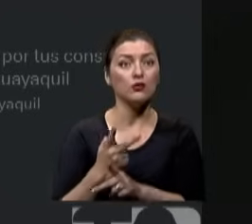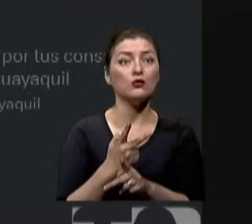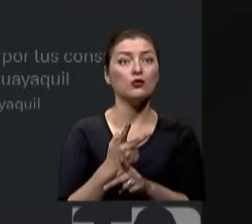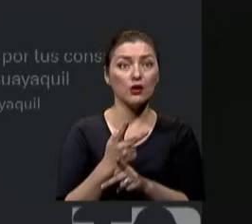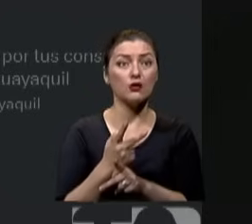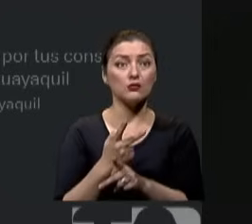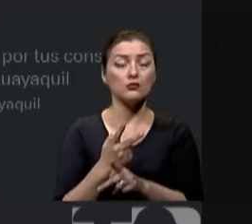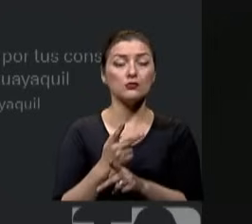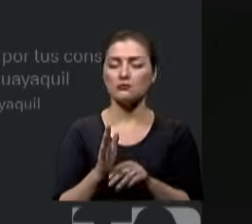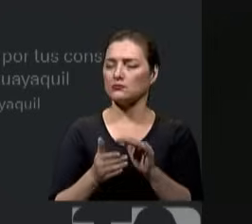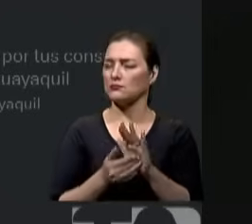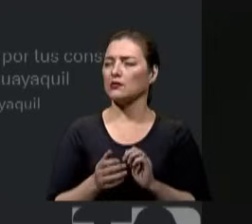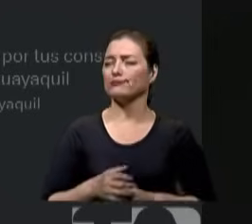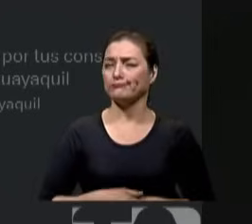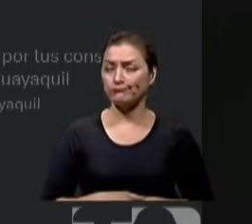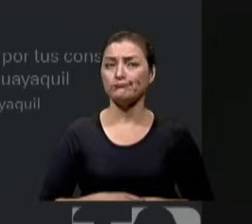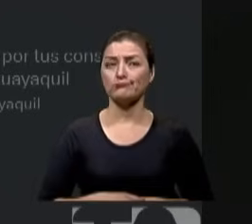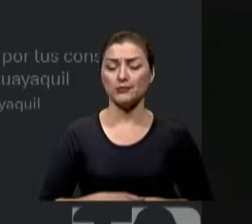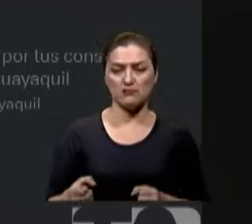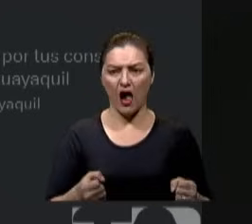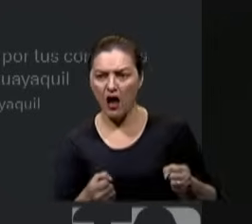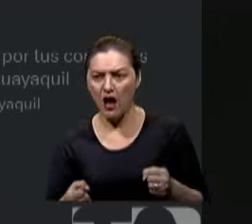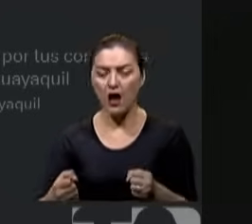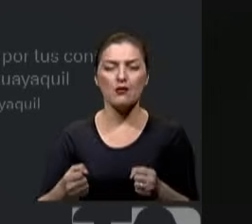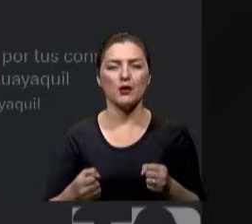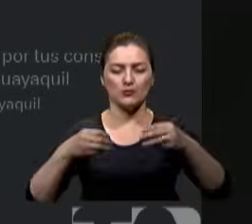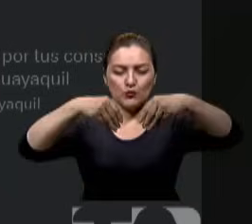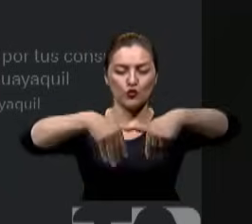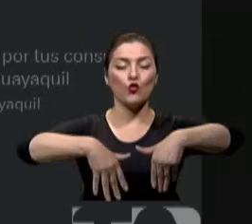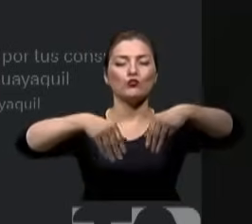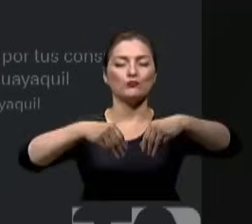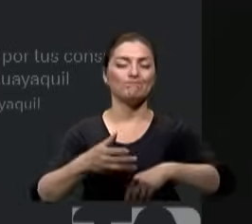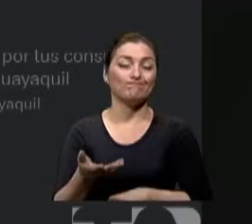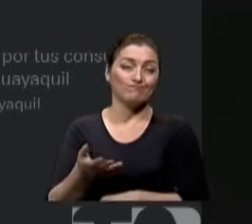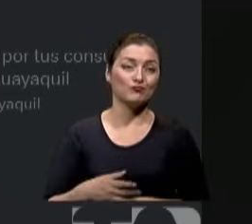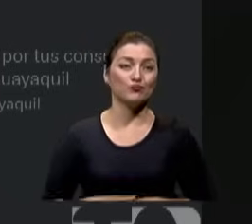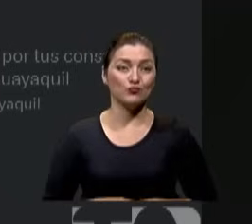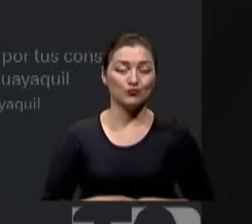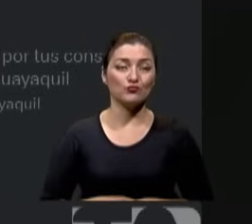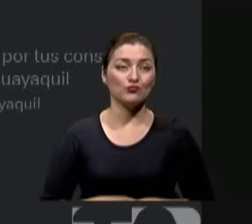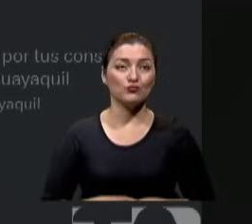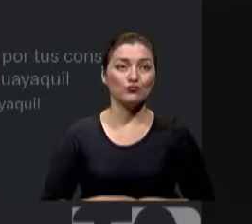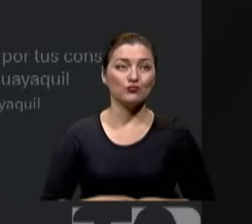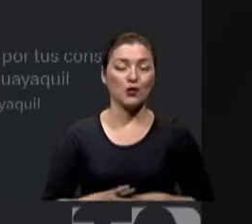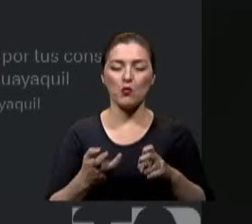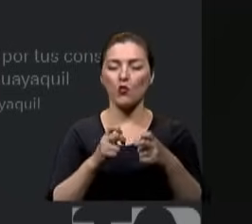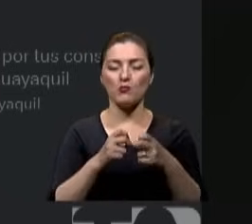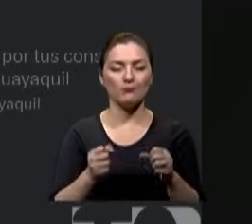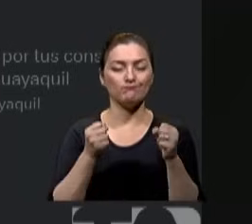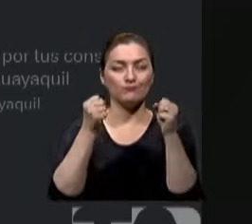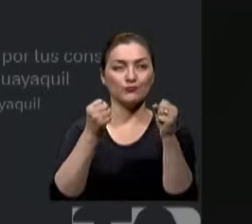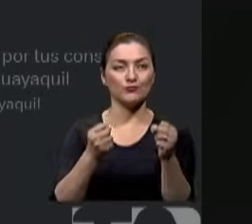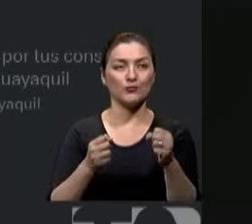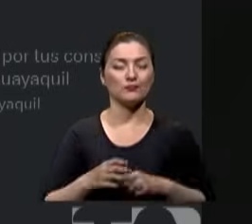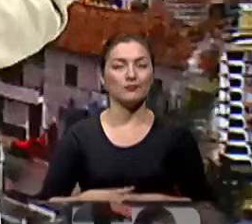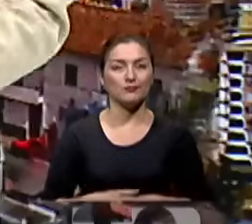caso. Nuevamente les recordamos, la calzada está mojada. Y esto, claro, puede suscitar grandes problemas.